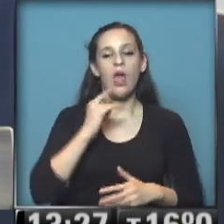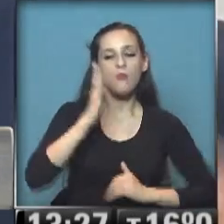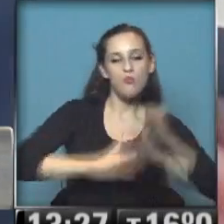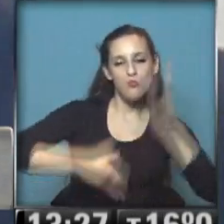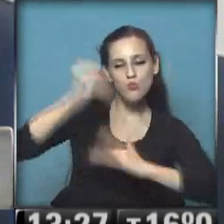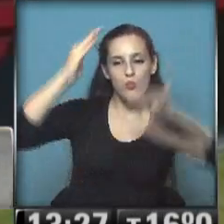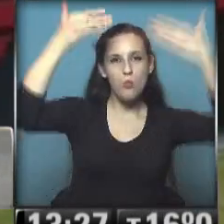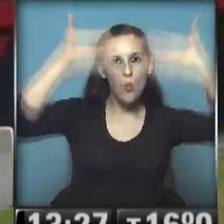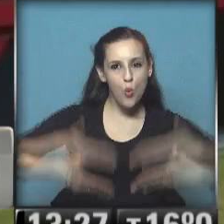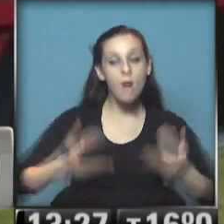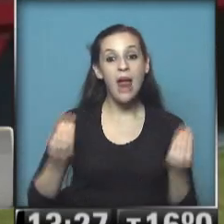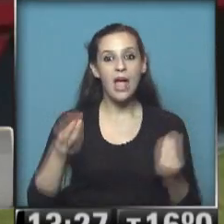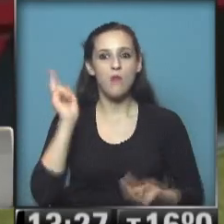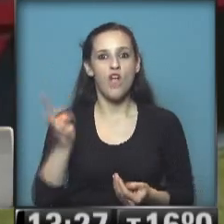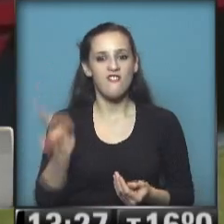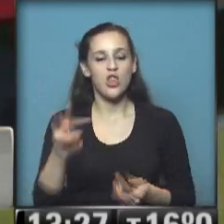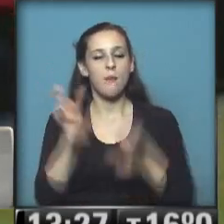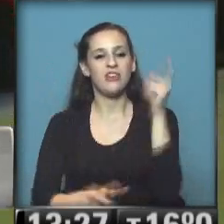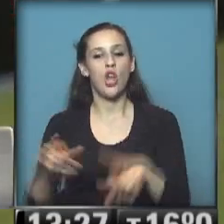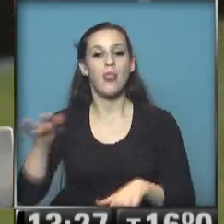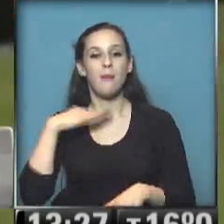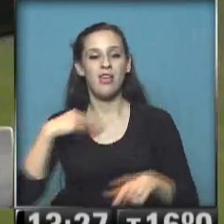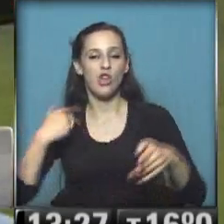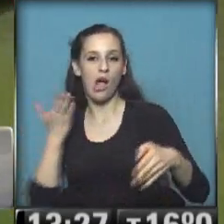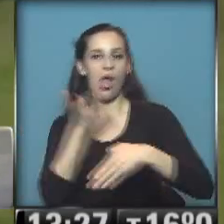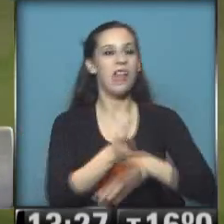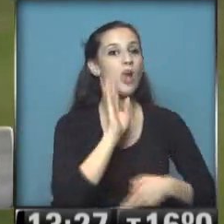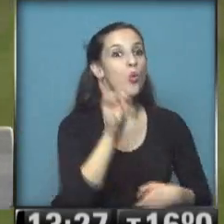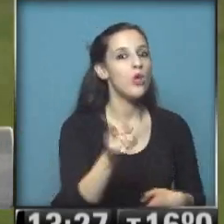impedir la entrada de mexicanos a Estados Unidos. Además,